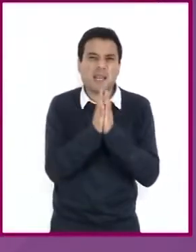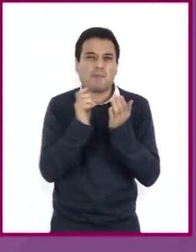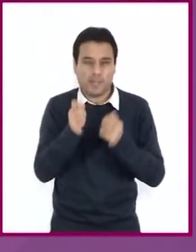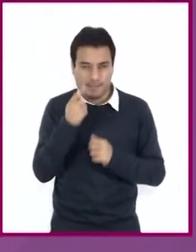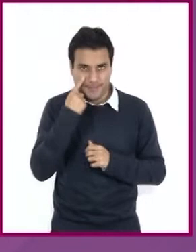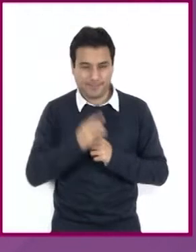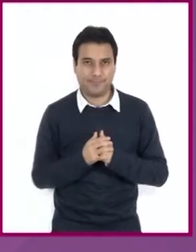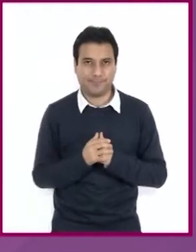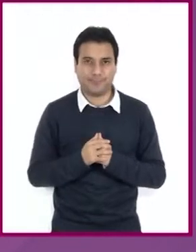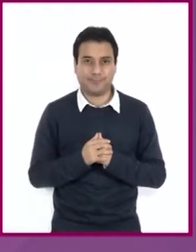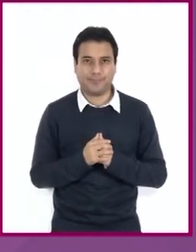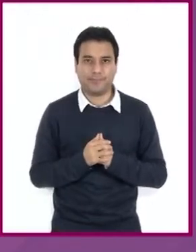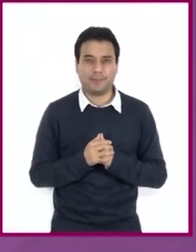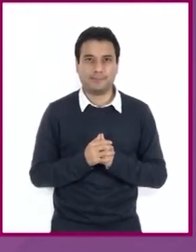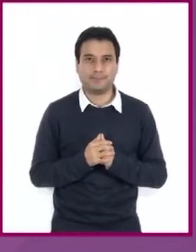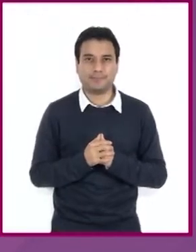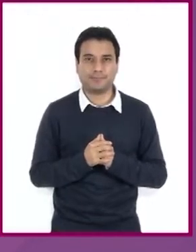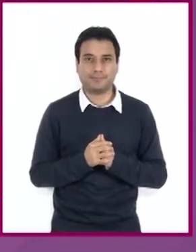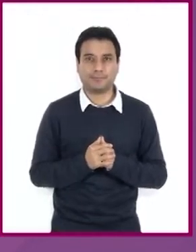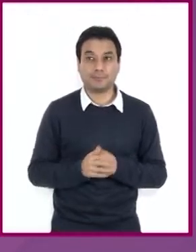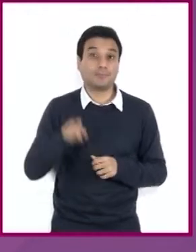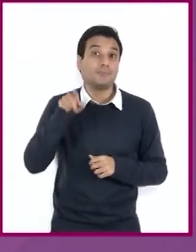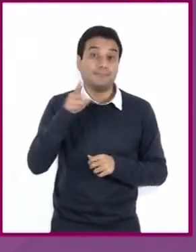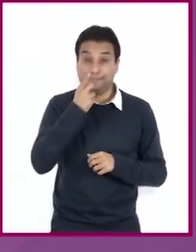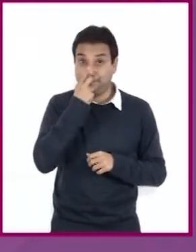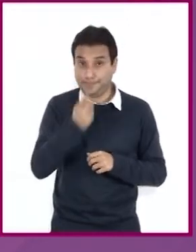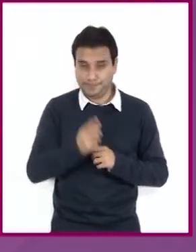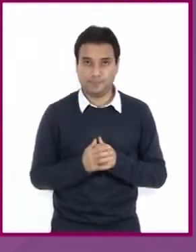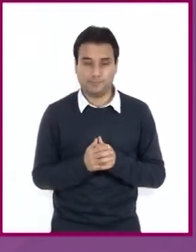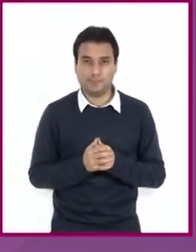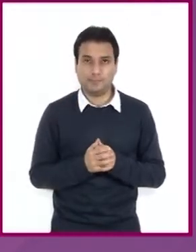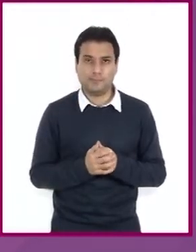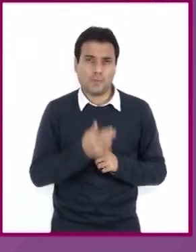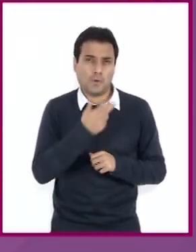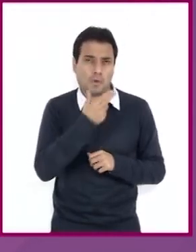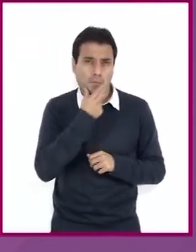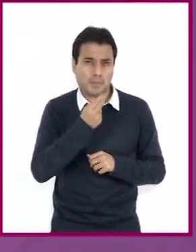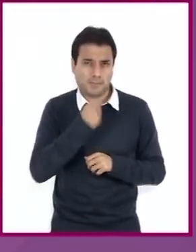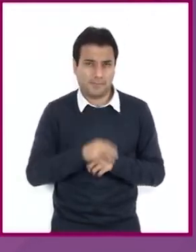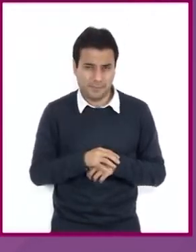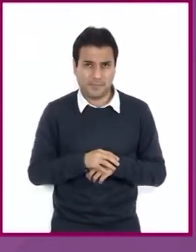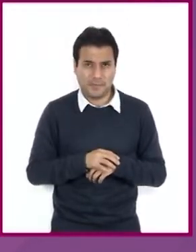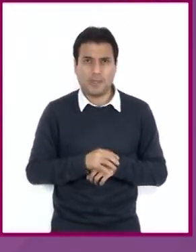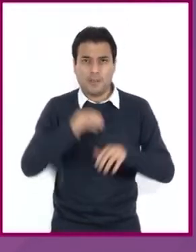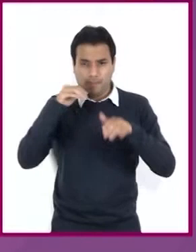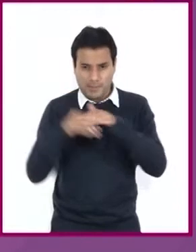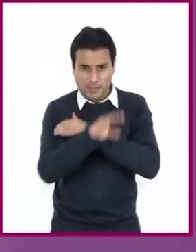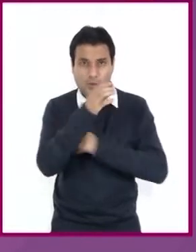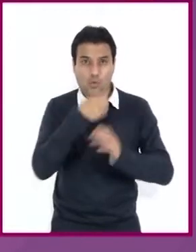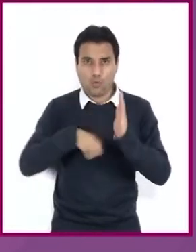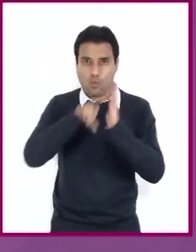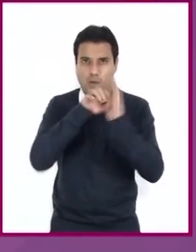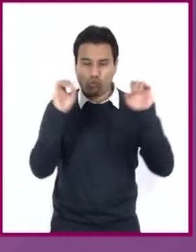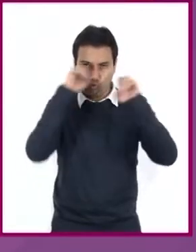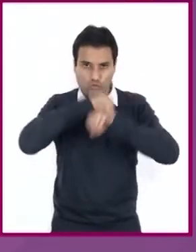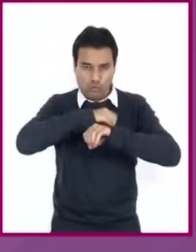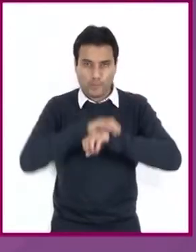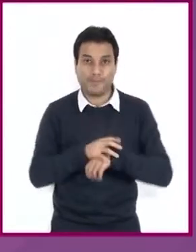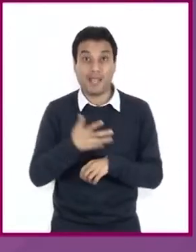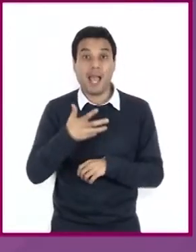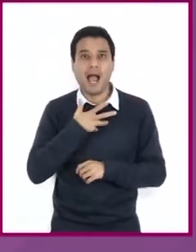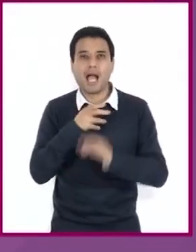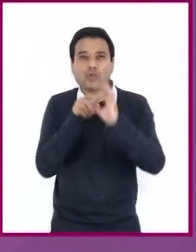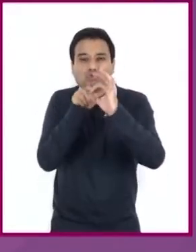Dentro de este trabajo había un estudio que indicaba que él se ubicó en un cuarto oscuro, que tenía un